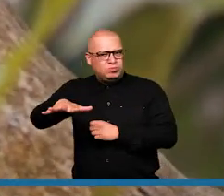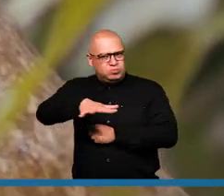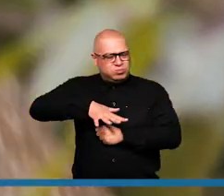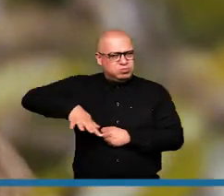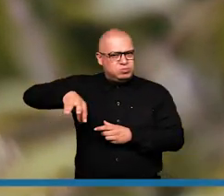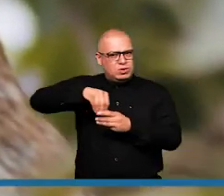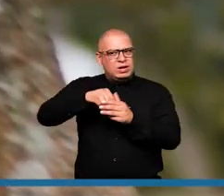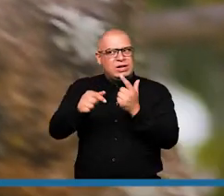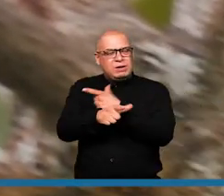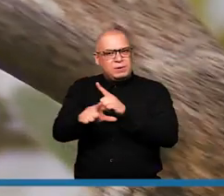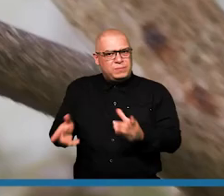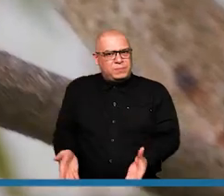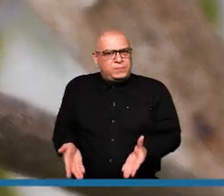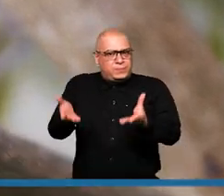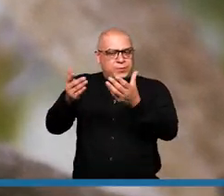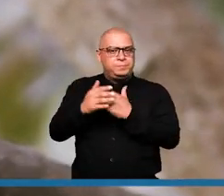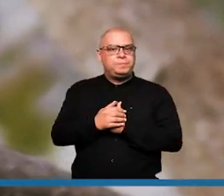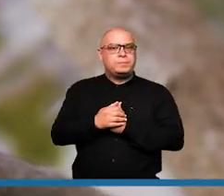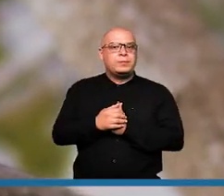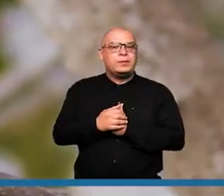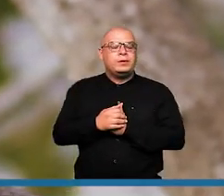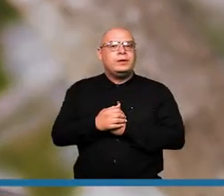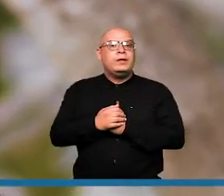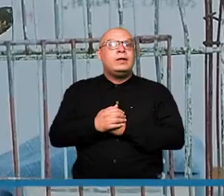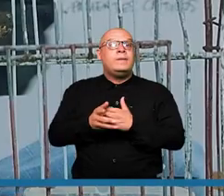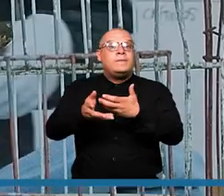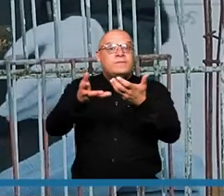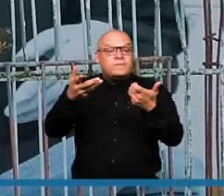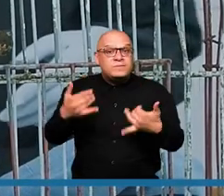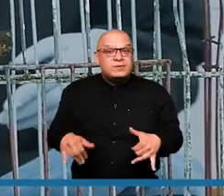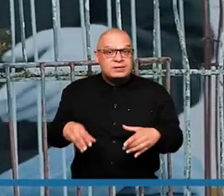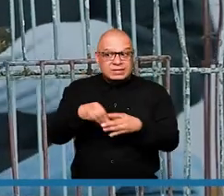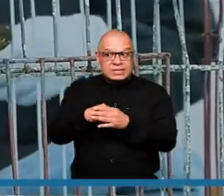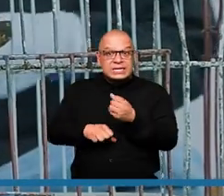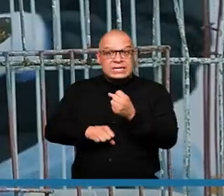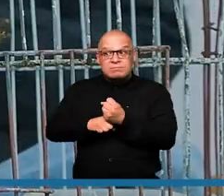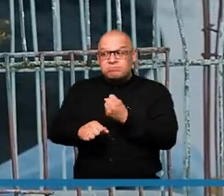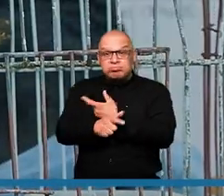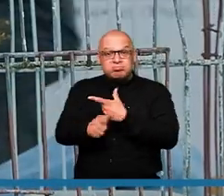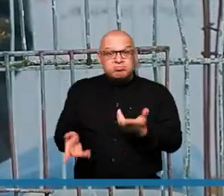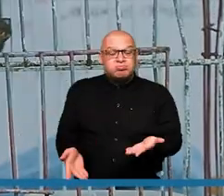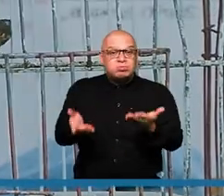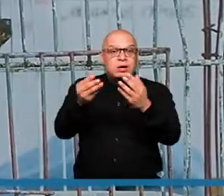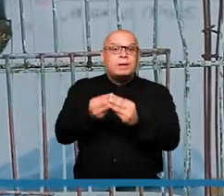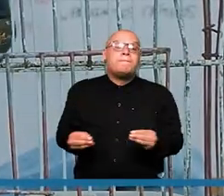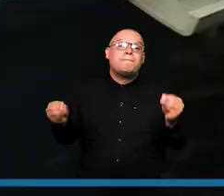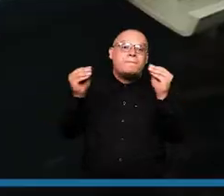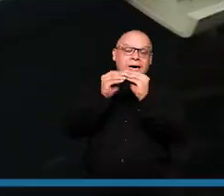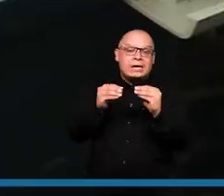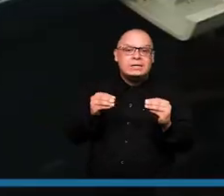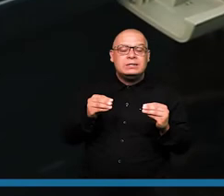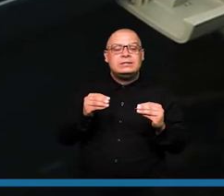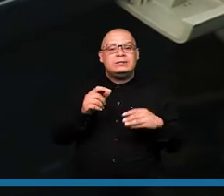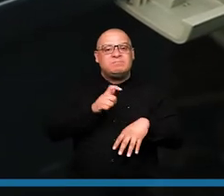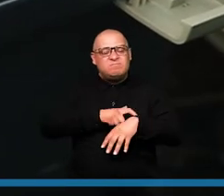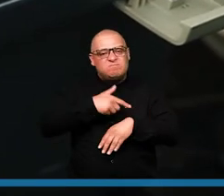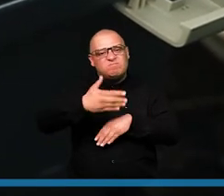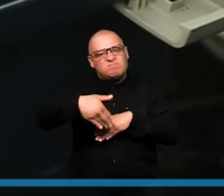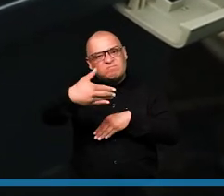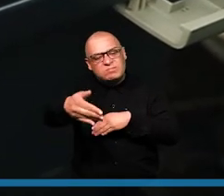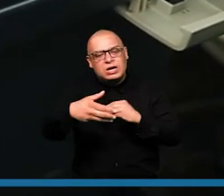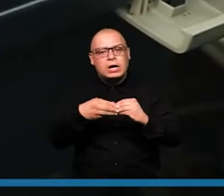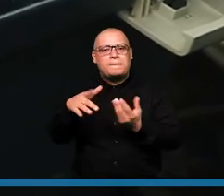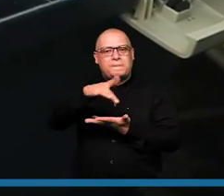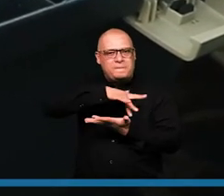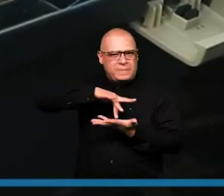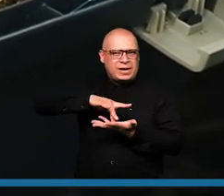ambiental hacen las liberaciones cuando el individuo, una vez valorado, pues pueda ser liberado. A veces ya los procesos largos surgen, digamos, espacios como